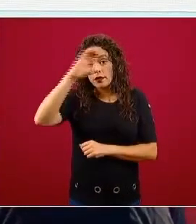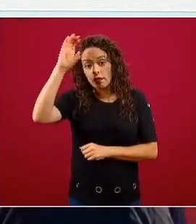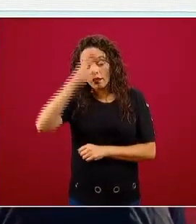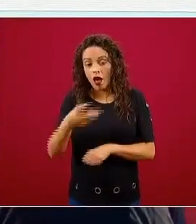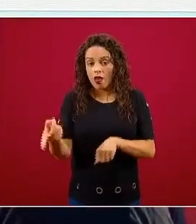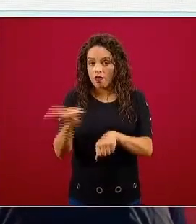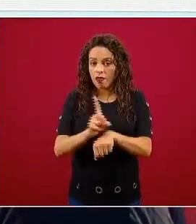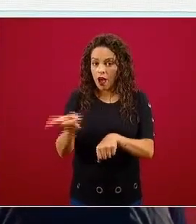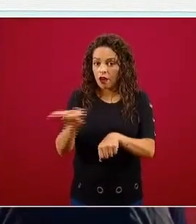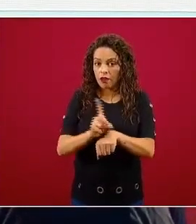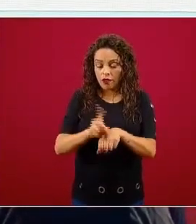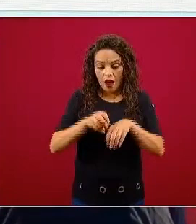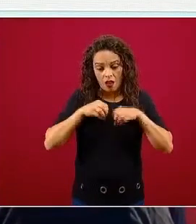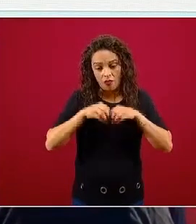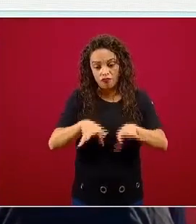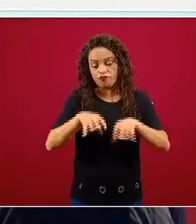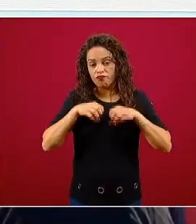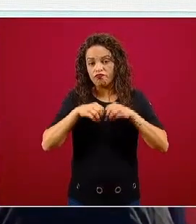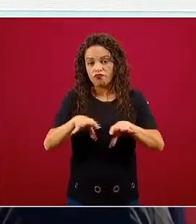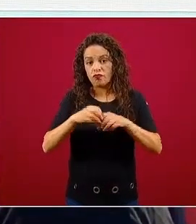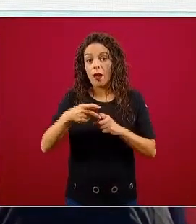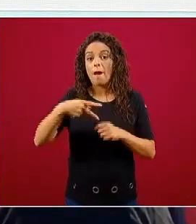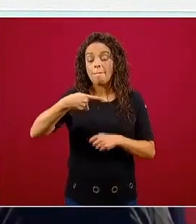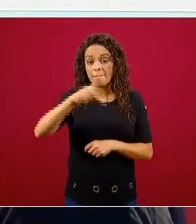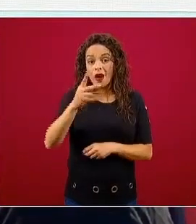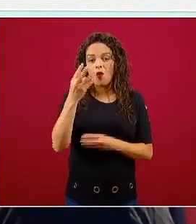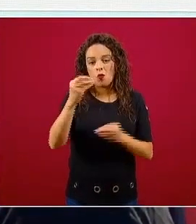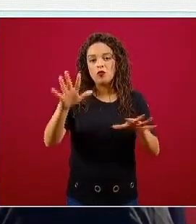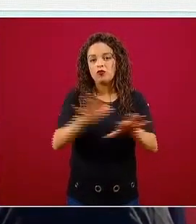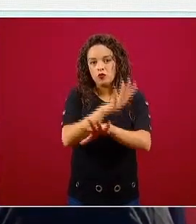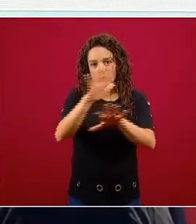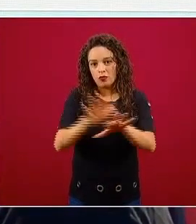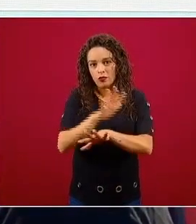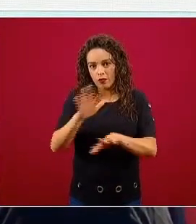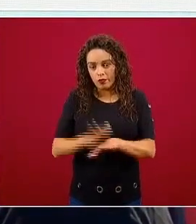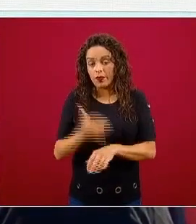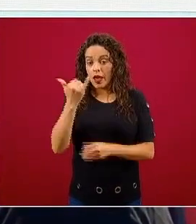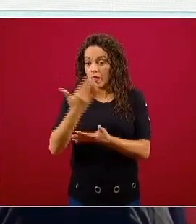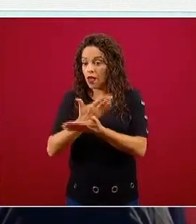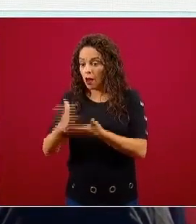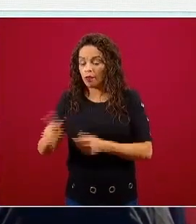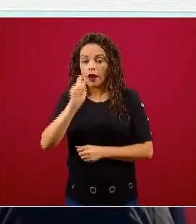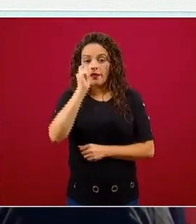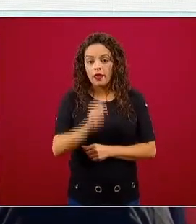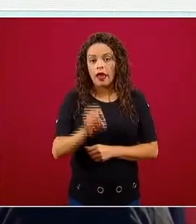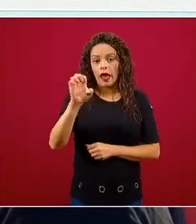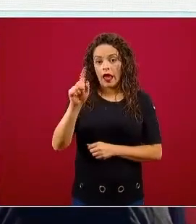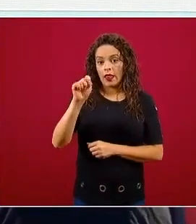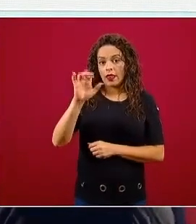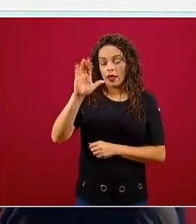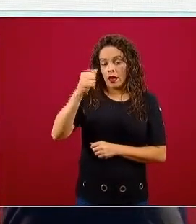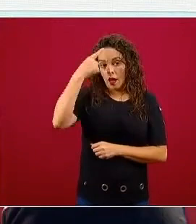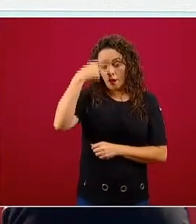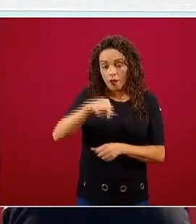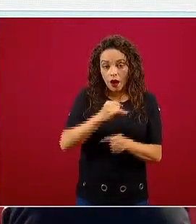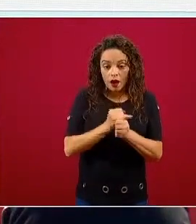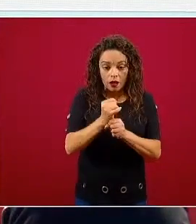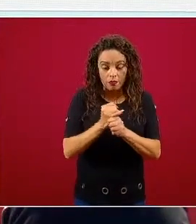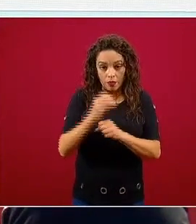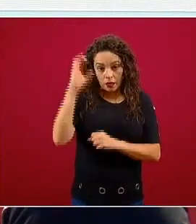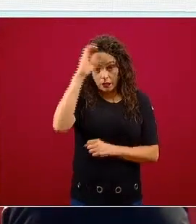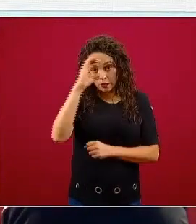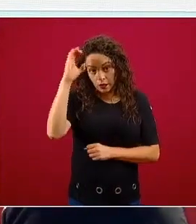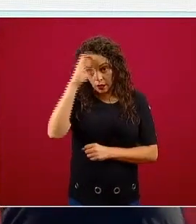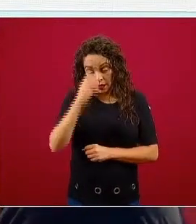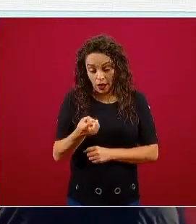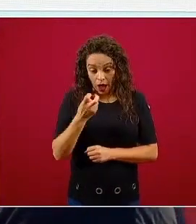día y que es cambiante, así como de los componentes éticos involucrados en la investigación científica. Este